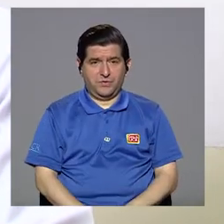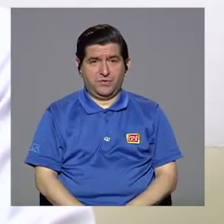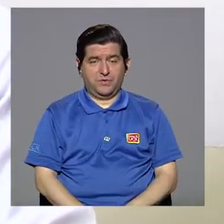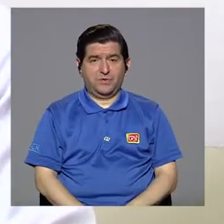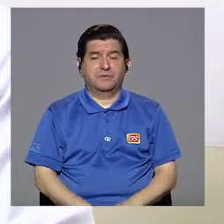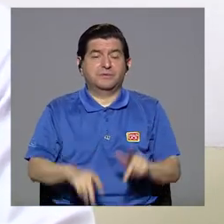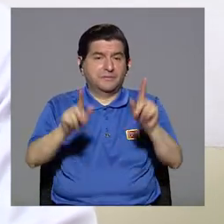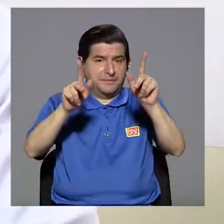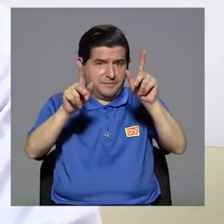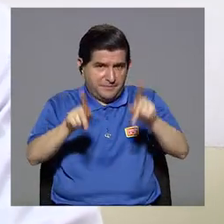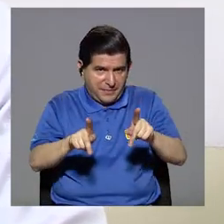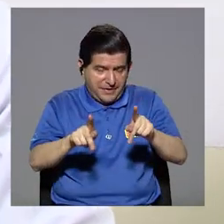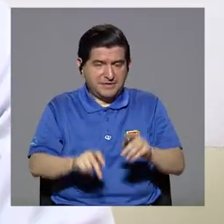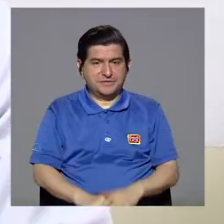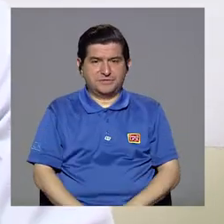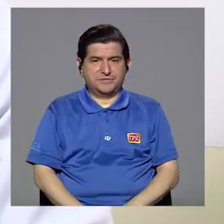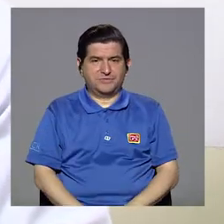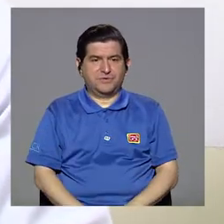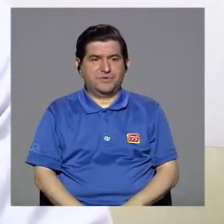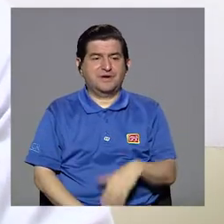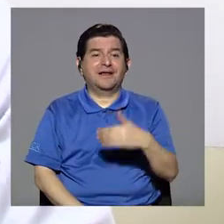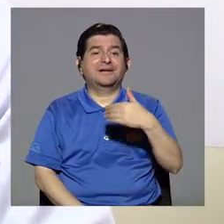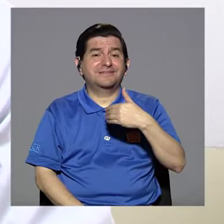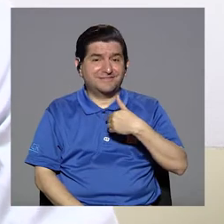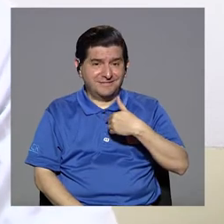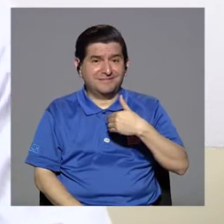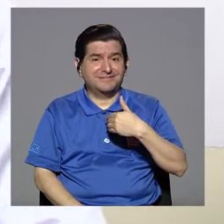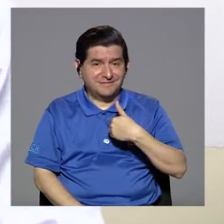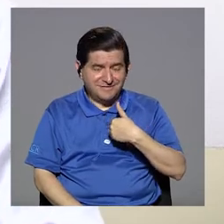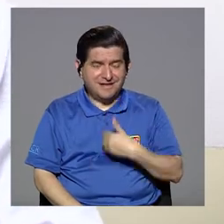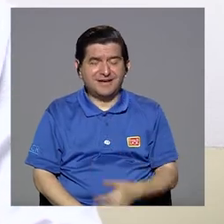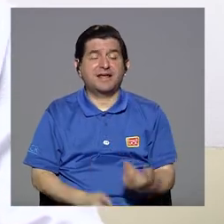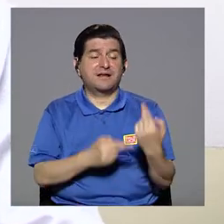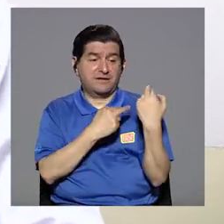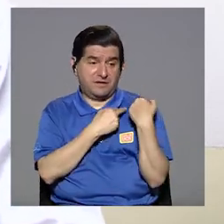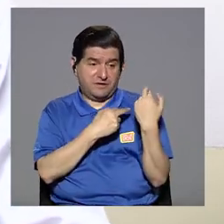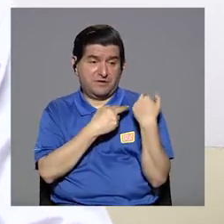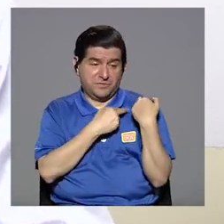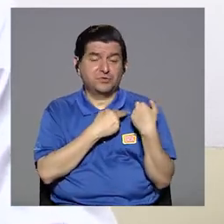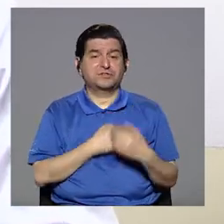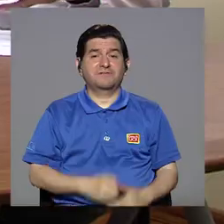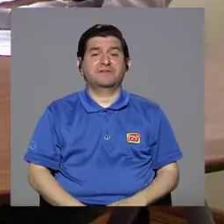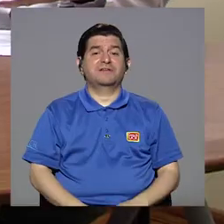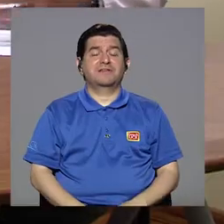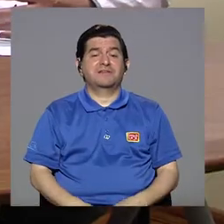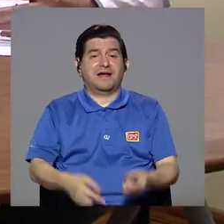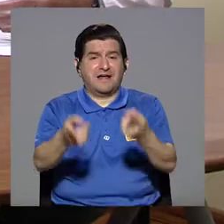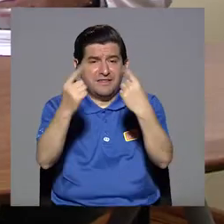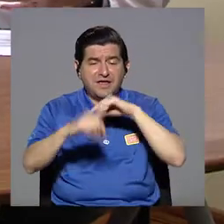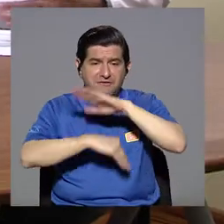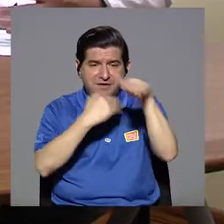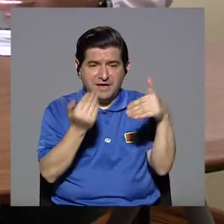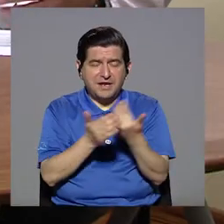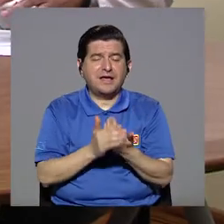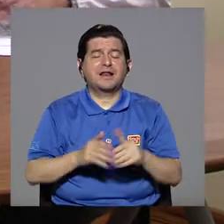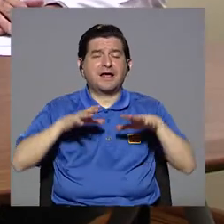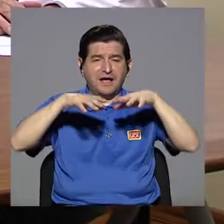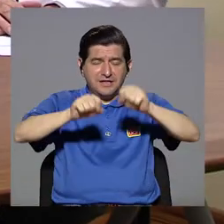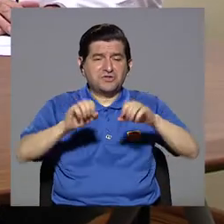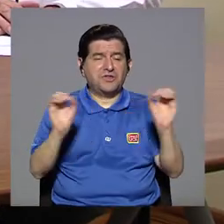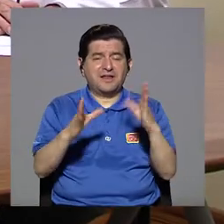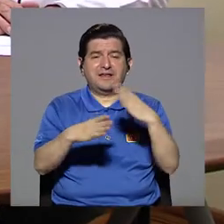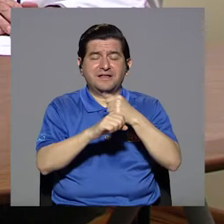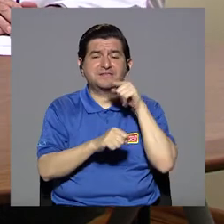que esté haz clic que tenga la responsabilidad de asistir a todas sus